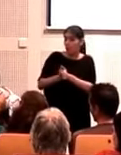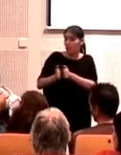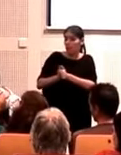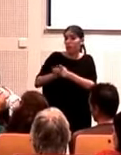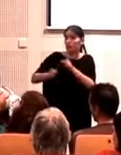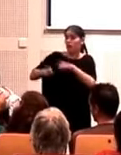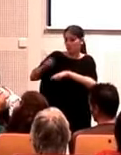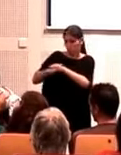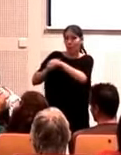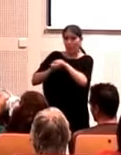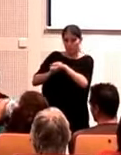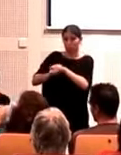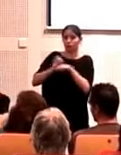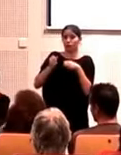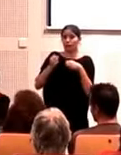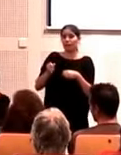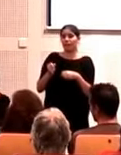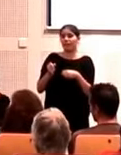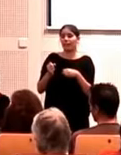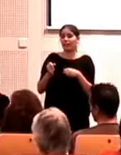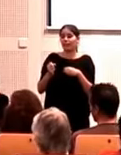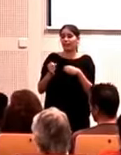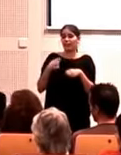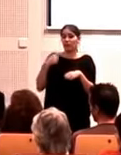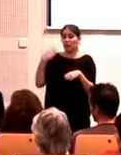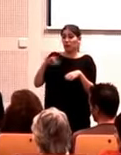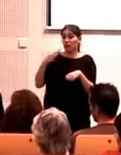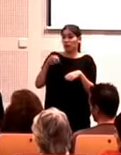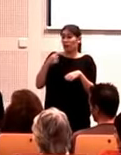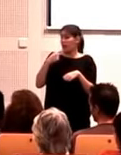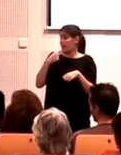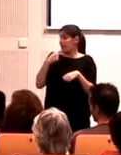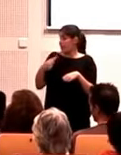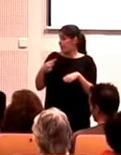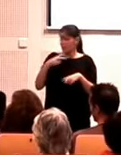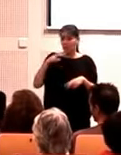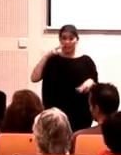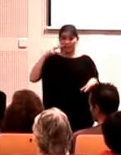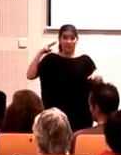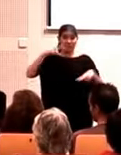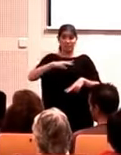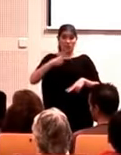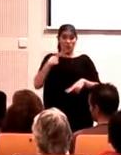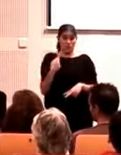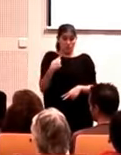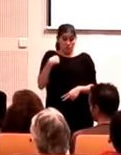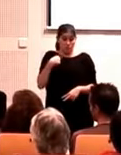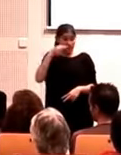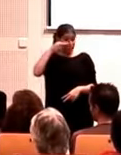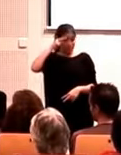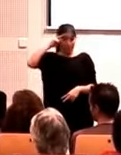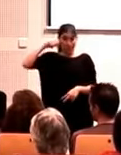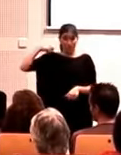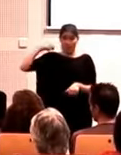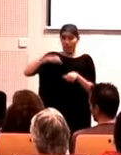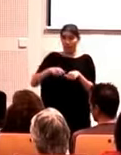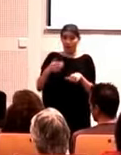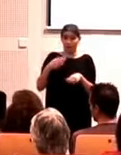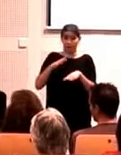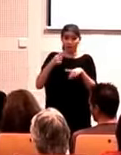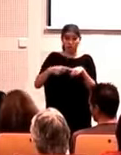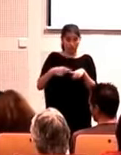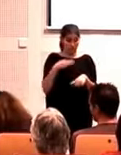algunos amigos, y únicamente queremos dar nuestro testimonio en primera persona, porque lo vamos a contar lo nuestro, no